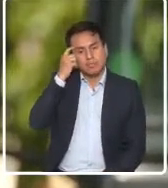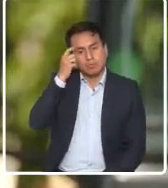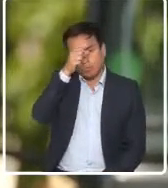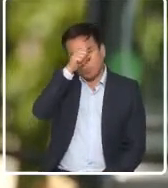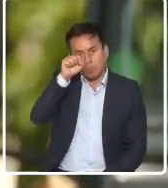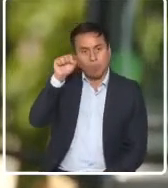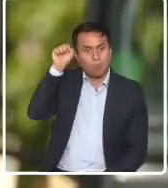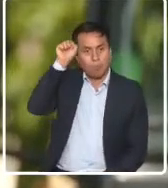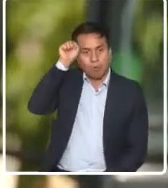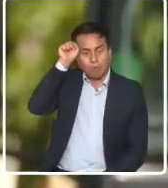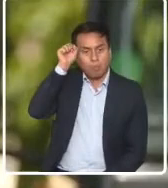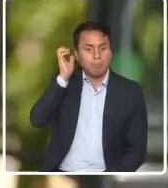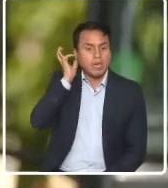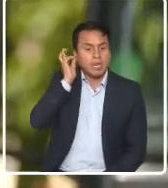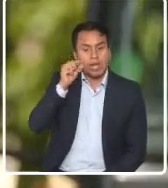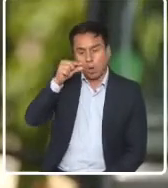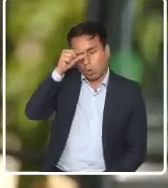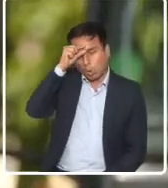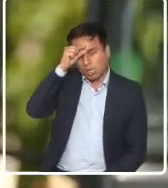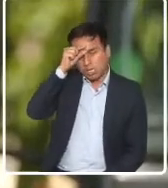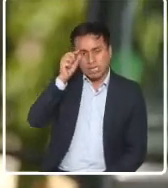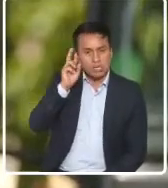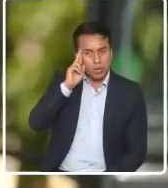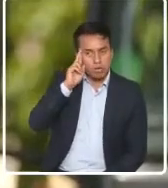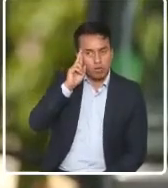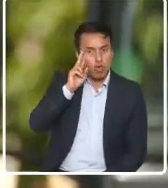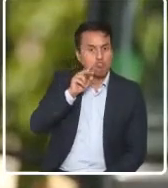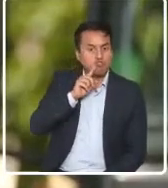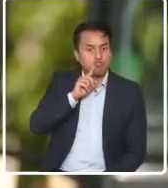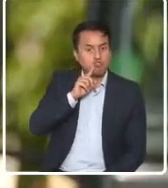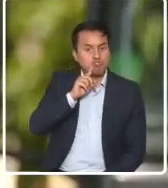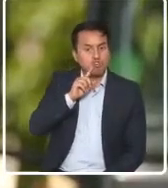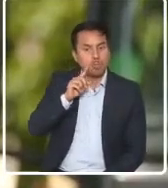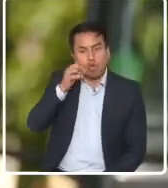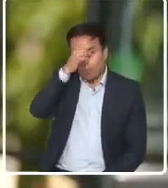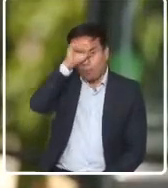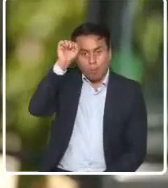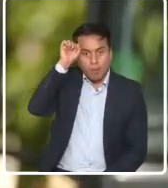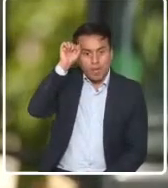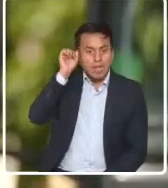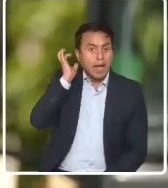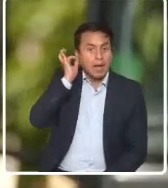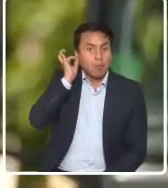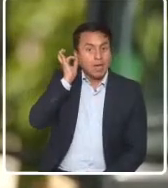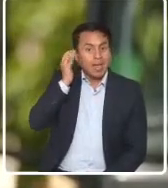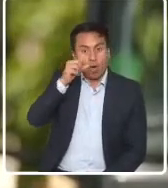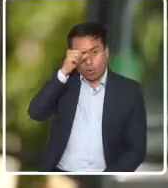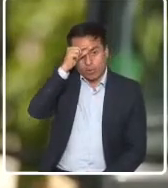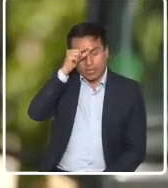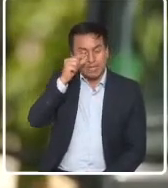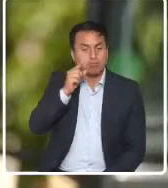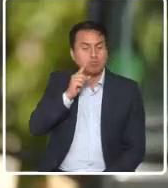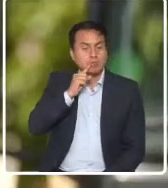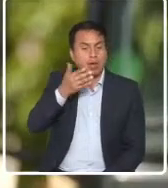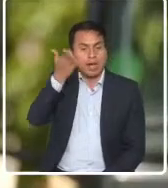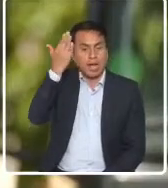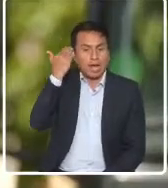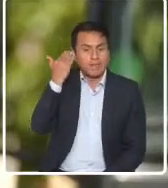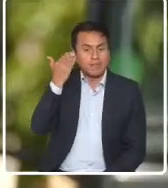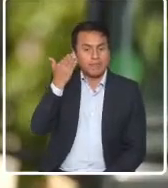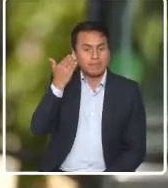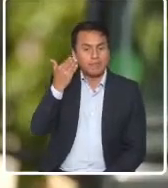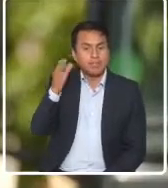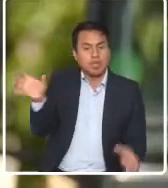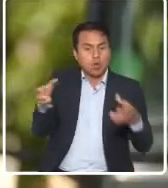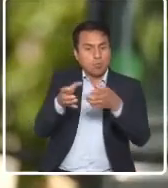una bombera de coronel, si mal no recuerdo. ¿Está por ahí los bomberos? Una bombera de coronel, que estuvimos también